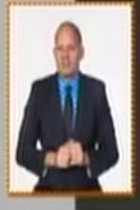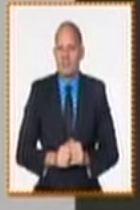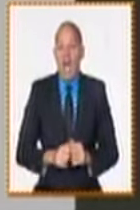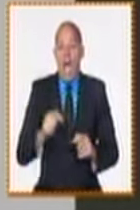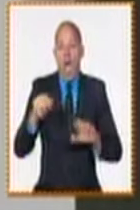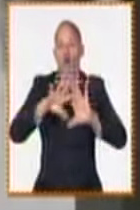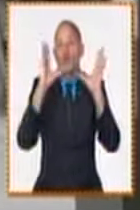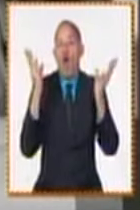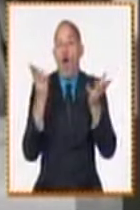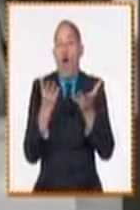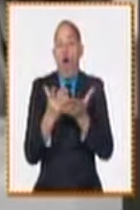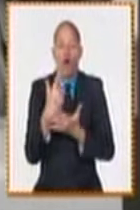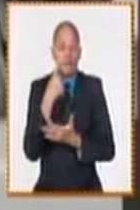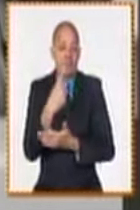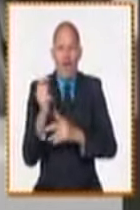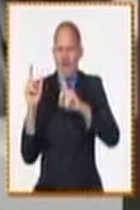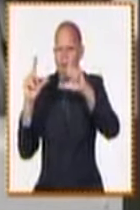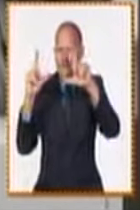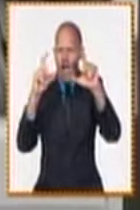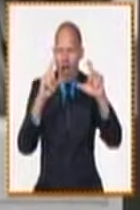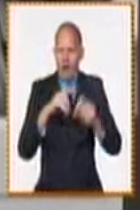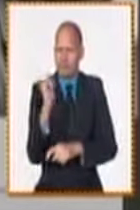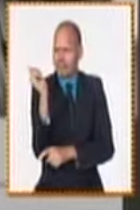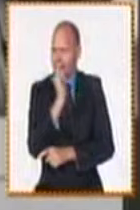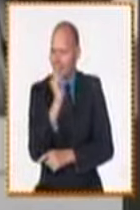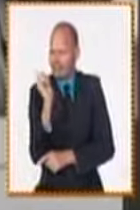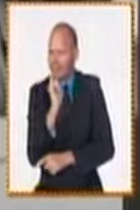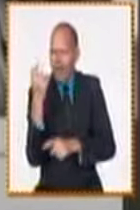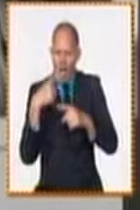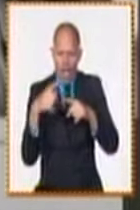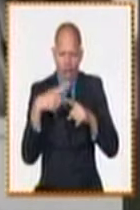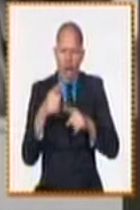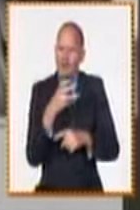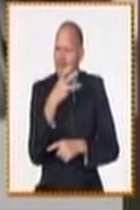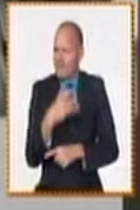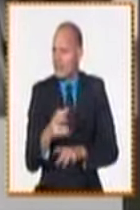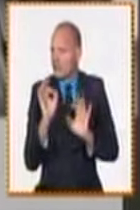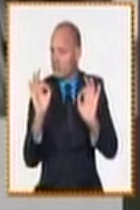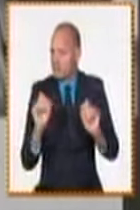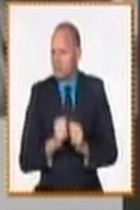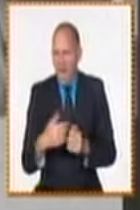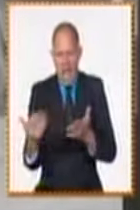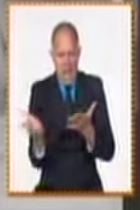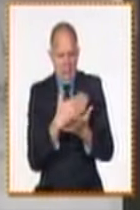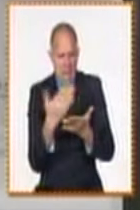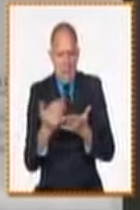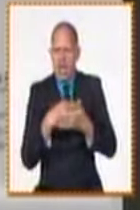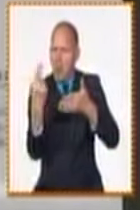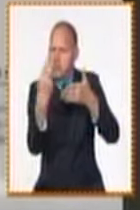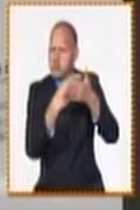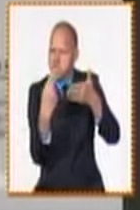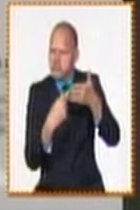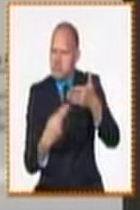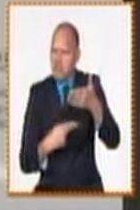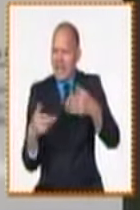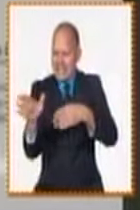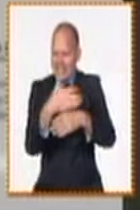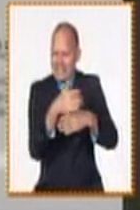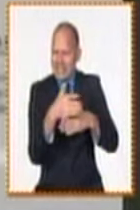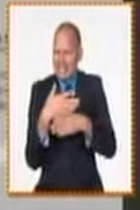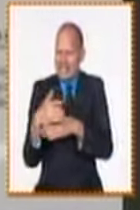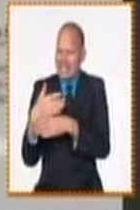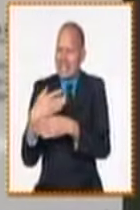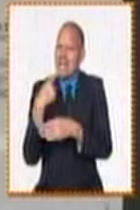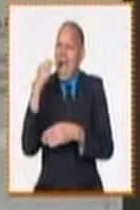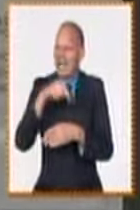amplia recopilación de fotos y videos de importantes momentos de su vida. Libros, afiches, opiniones de personalidades de todo el mundo.